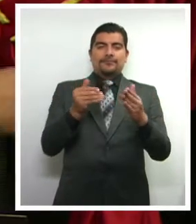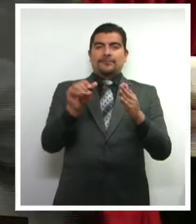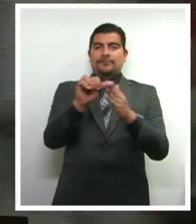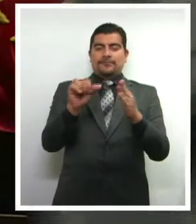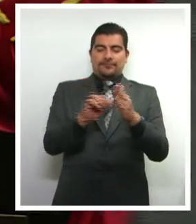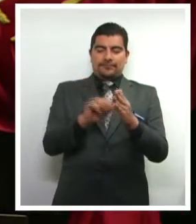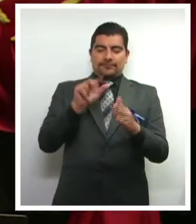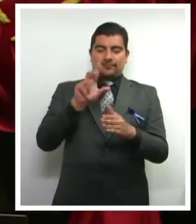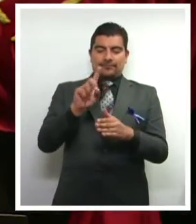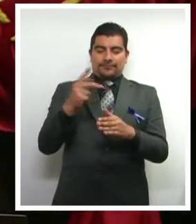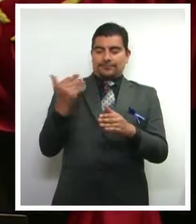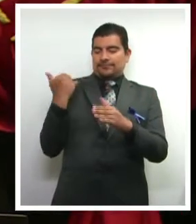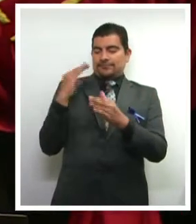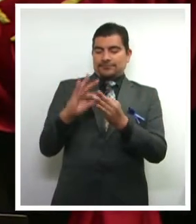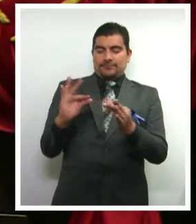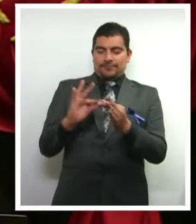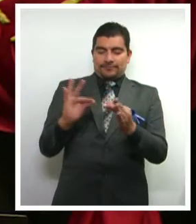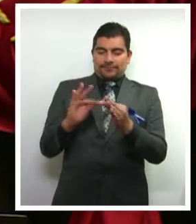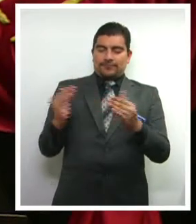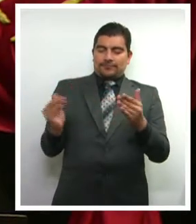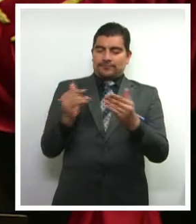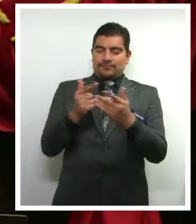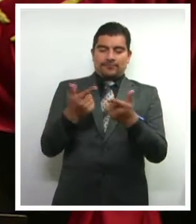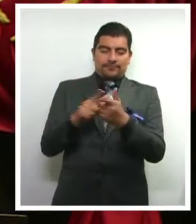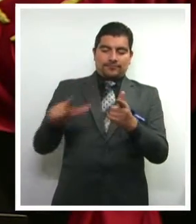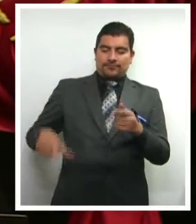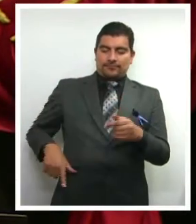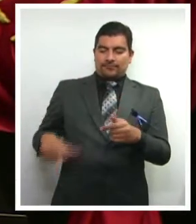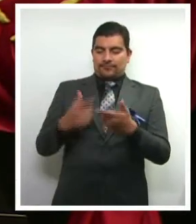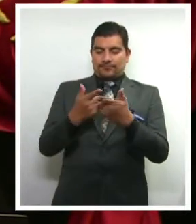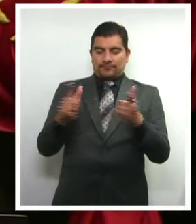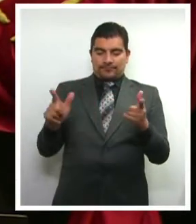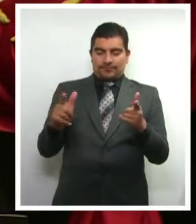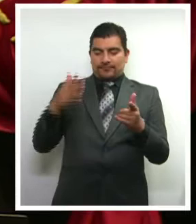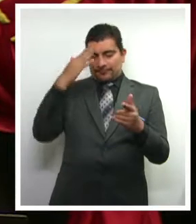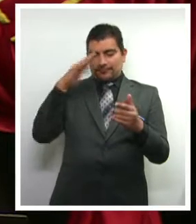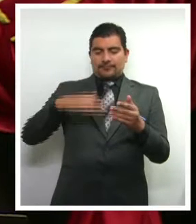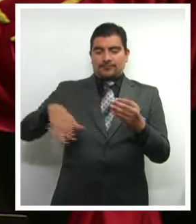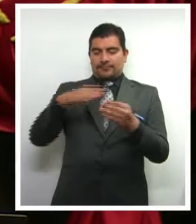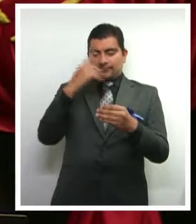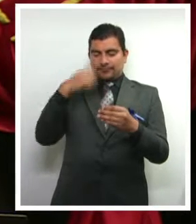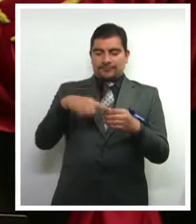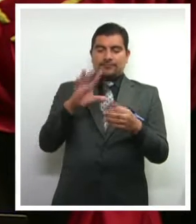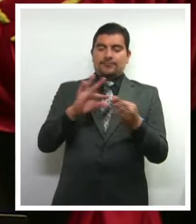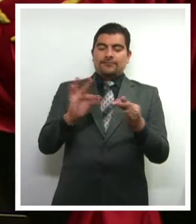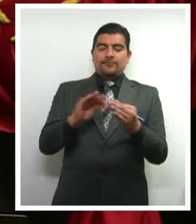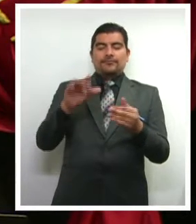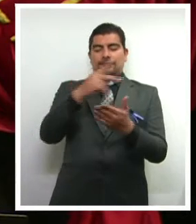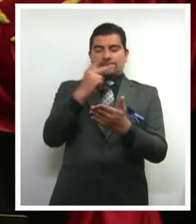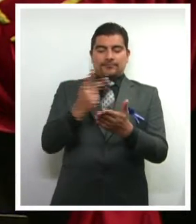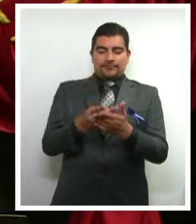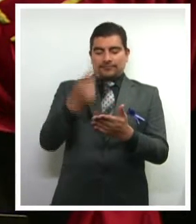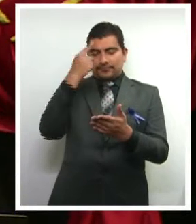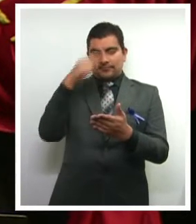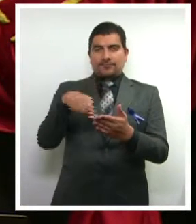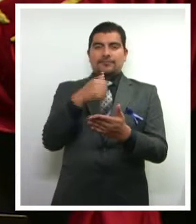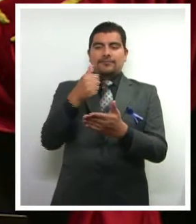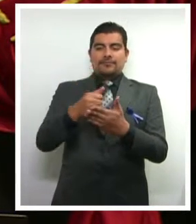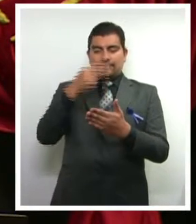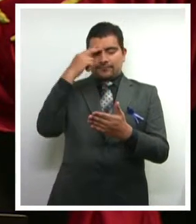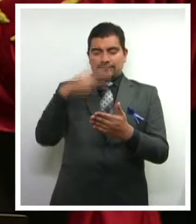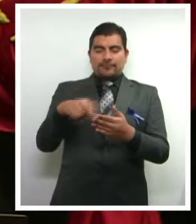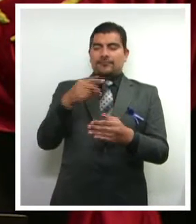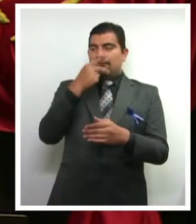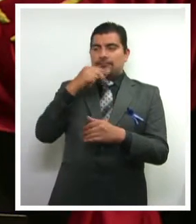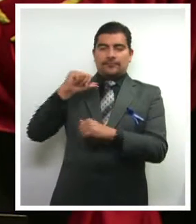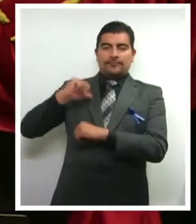38 titulado, del Gobierno abierto, con un artículo transitorio del proyecto de Constitución Política de la Ciudad de México a cargo